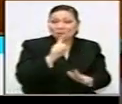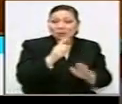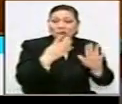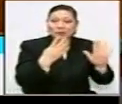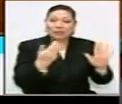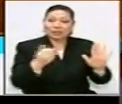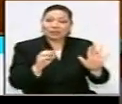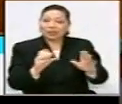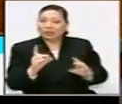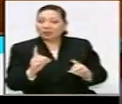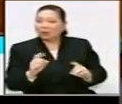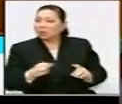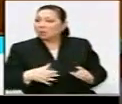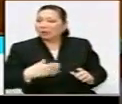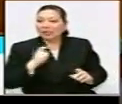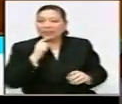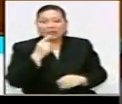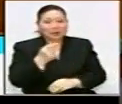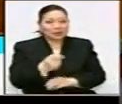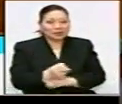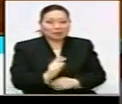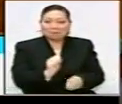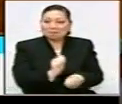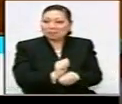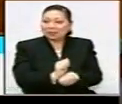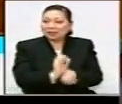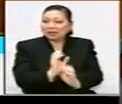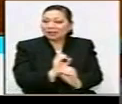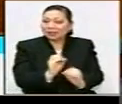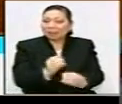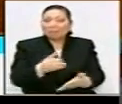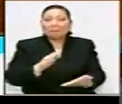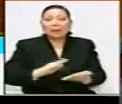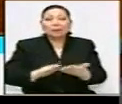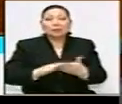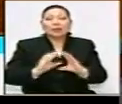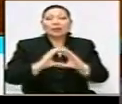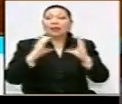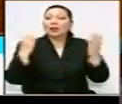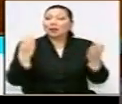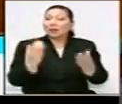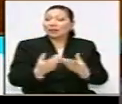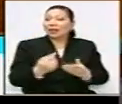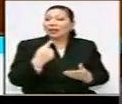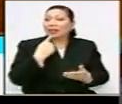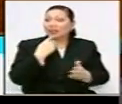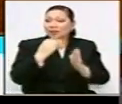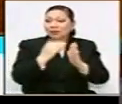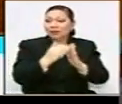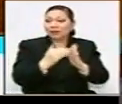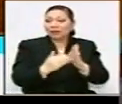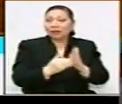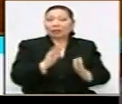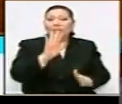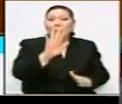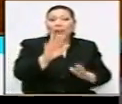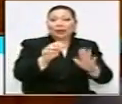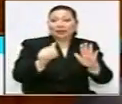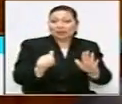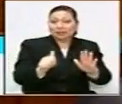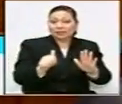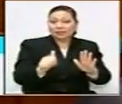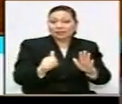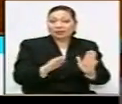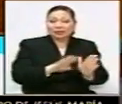los senadores y diputados no pueden ser acusados ni presos sin previa autorización del Congreso. Lo dice en su artículo 56 y